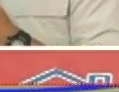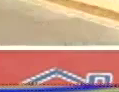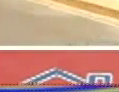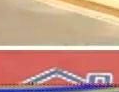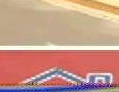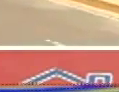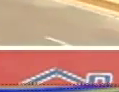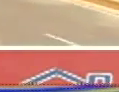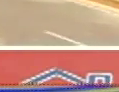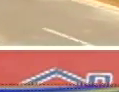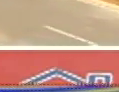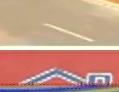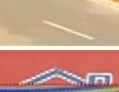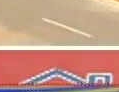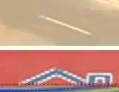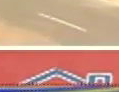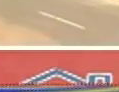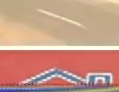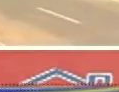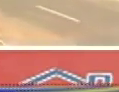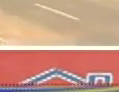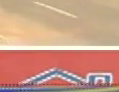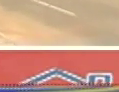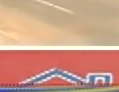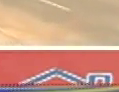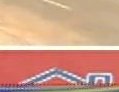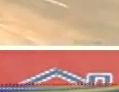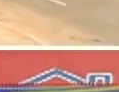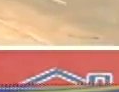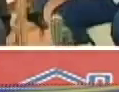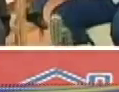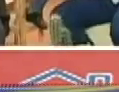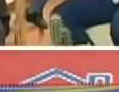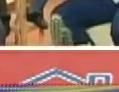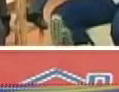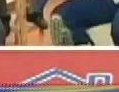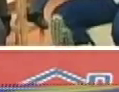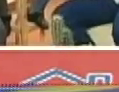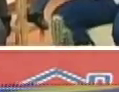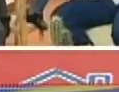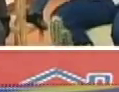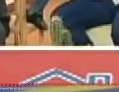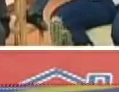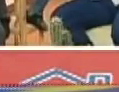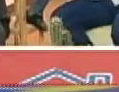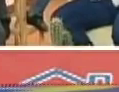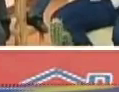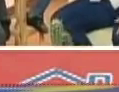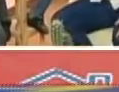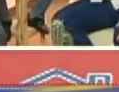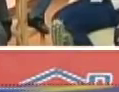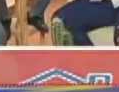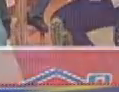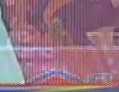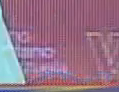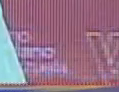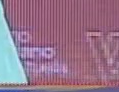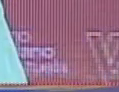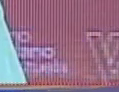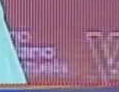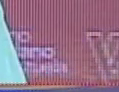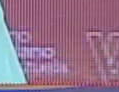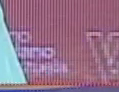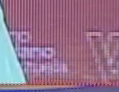hito 2.700.000, un saludo, presidente, desde Paraguaná, desde Falcón, Dios me lo bendiga y vamos adelante a seguir venciendo.